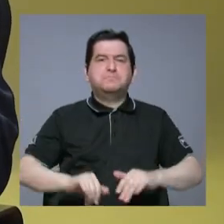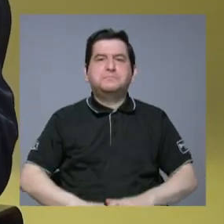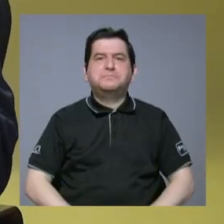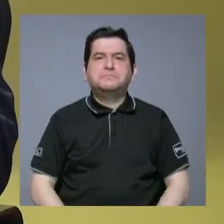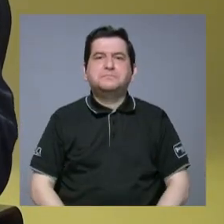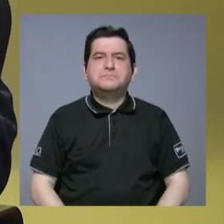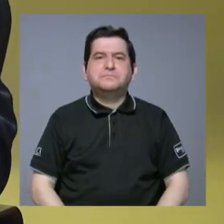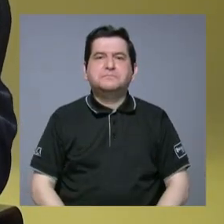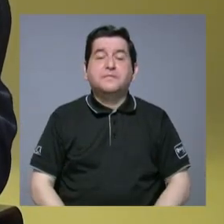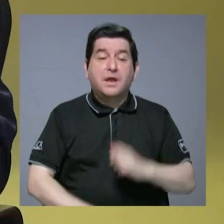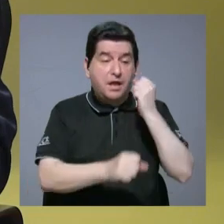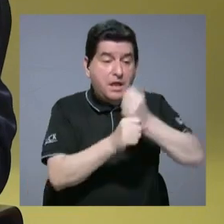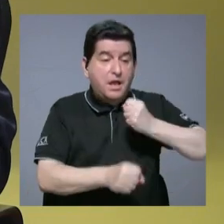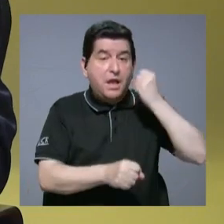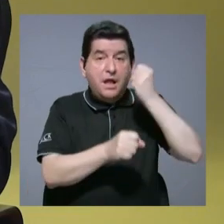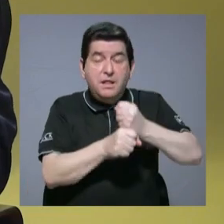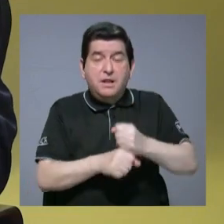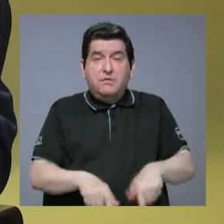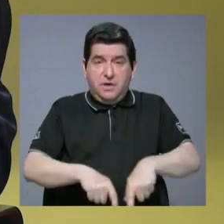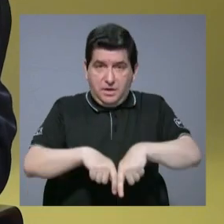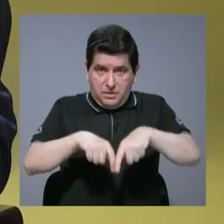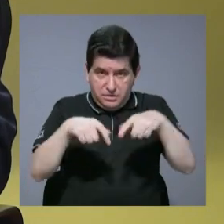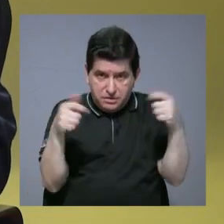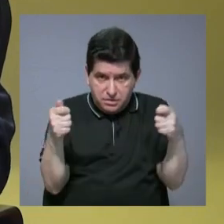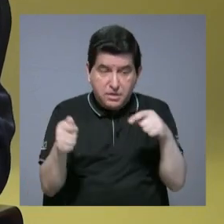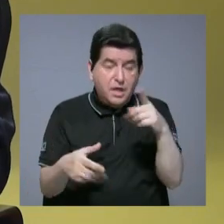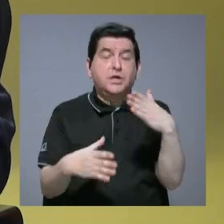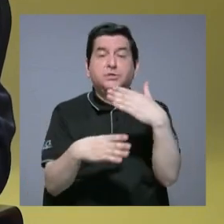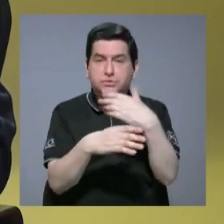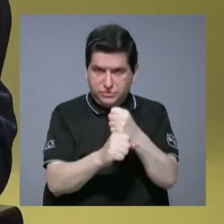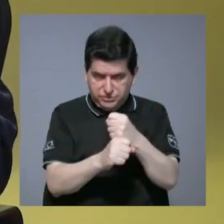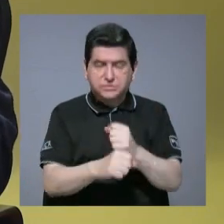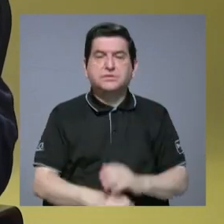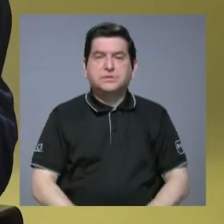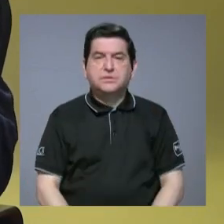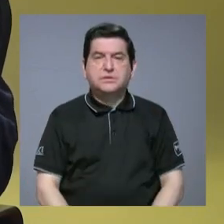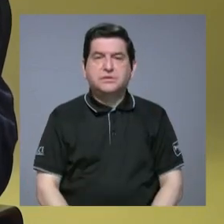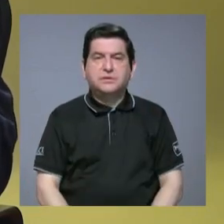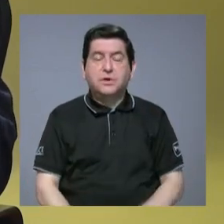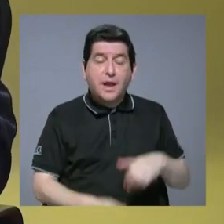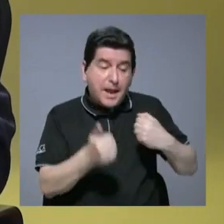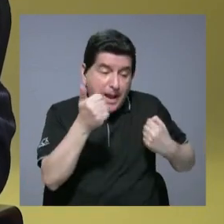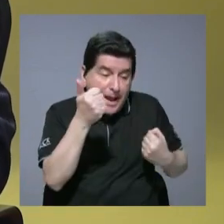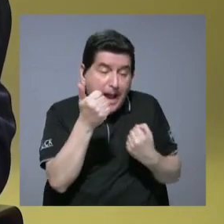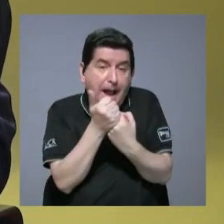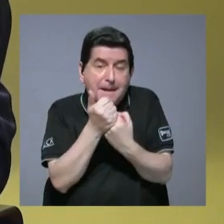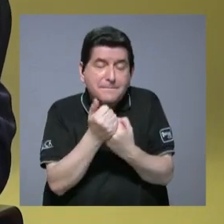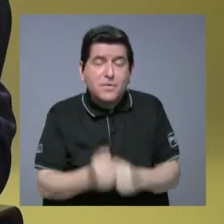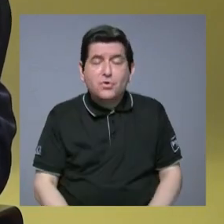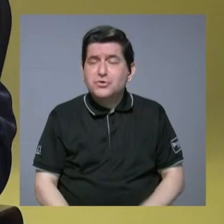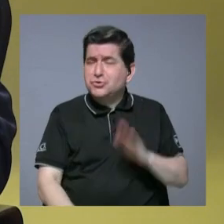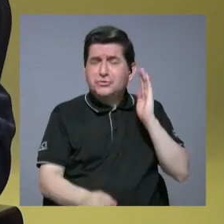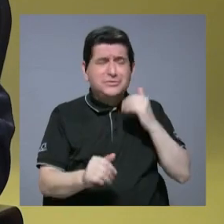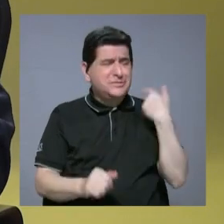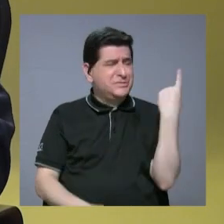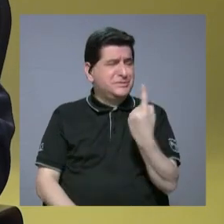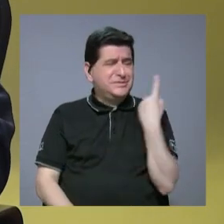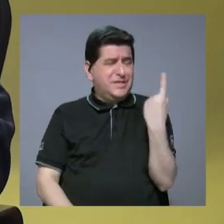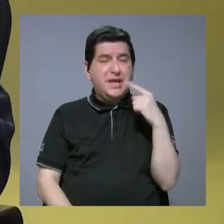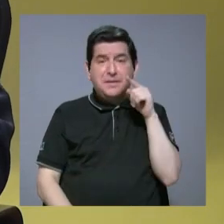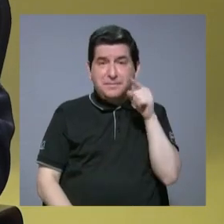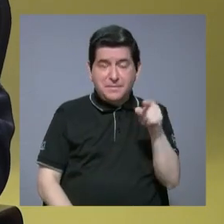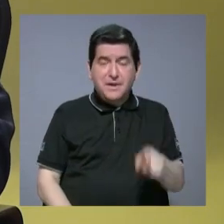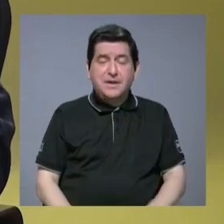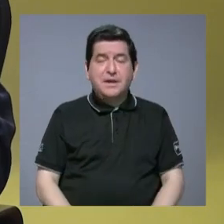Y el trabajo periodístico que ellos realizaron, con un apoyo incondicional de